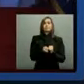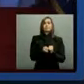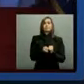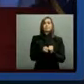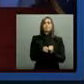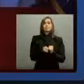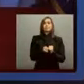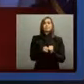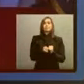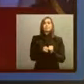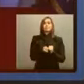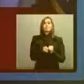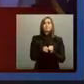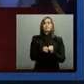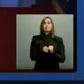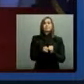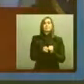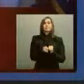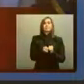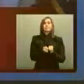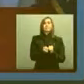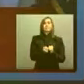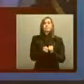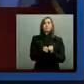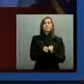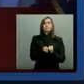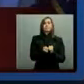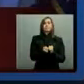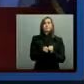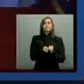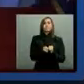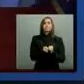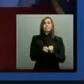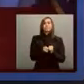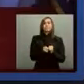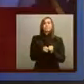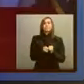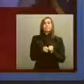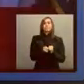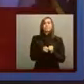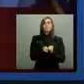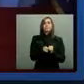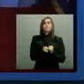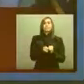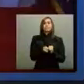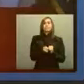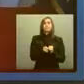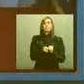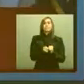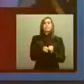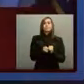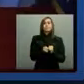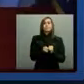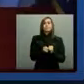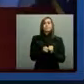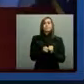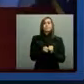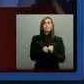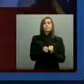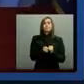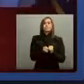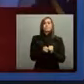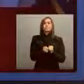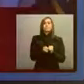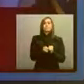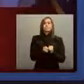la estepa y mira nosotros estamos bajando entre 70 y 75 por ciento del producto interno bruto a la